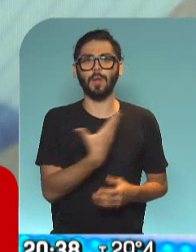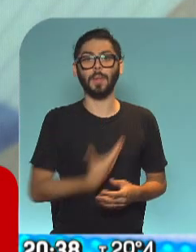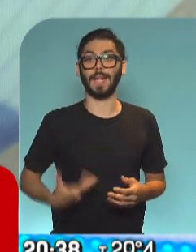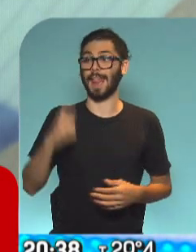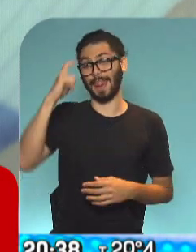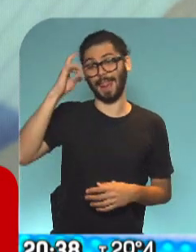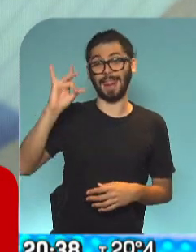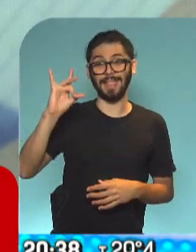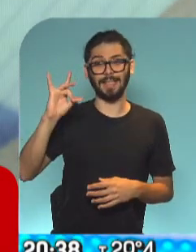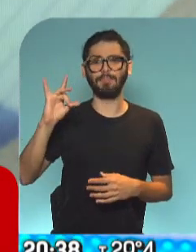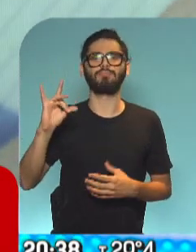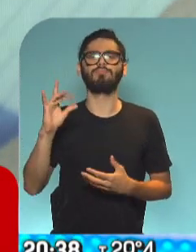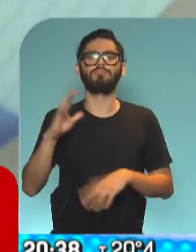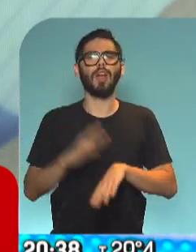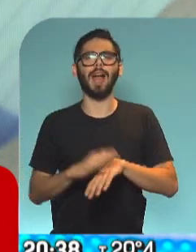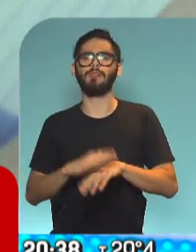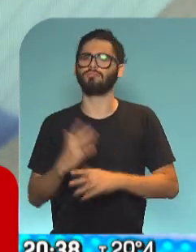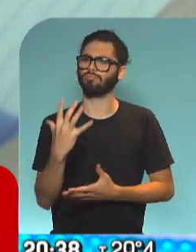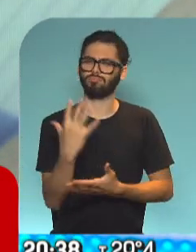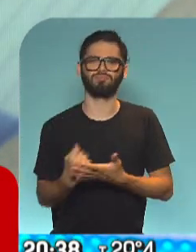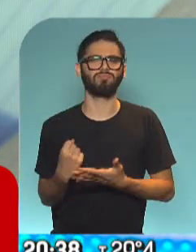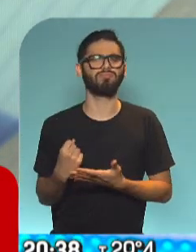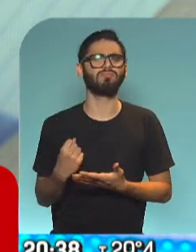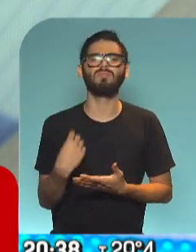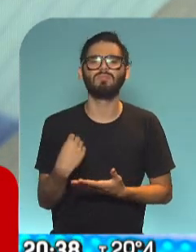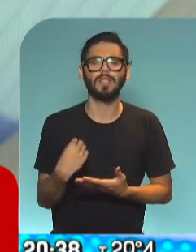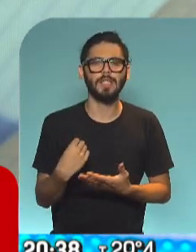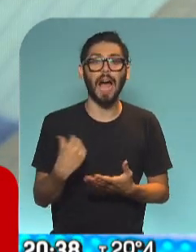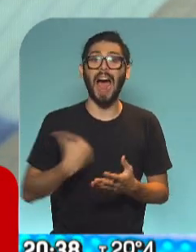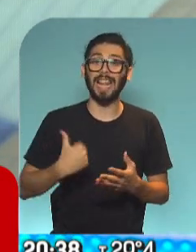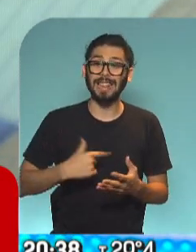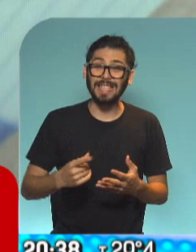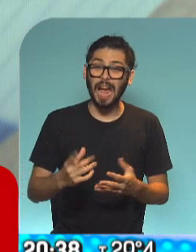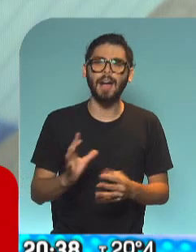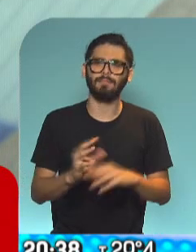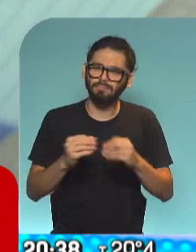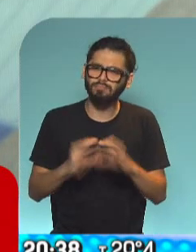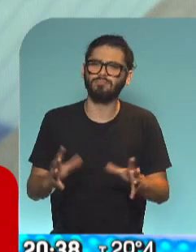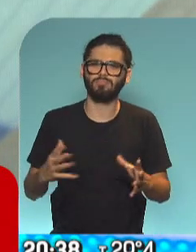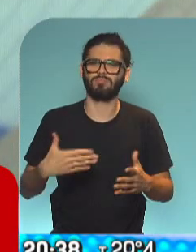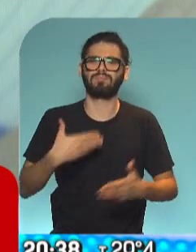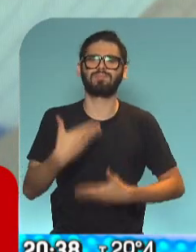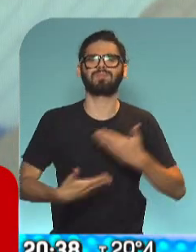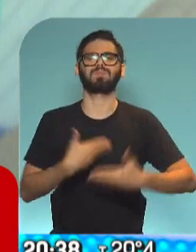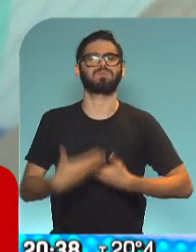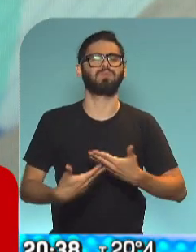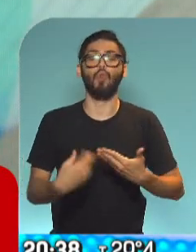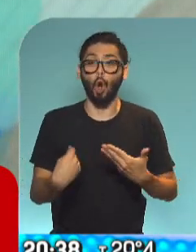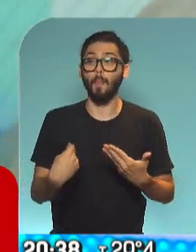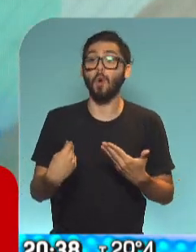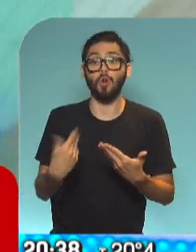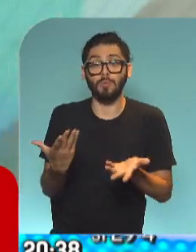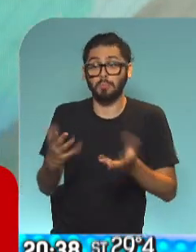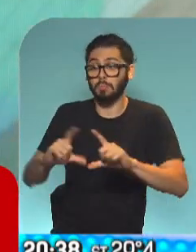10 de diciembre del año pasado justamente fue poner a la Argentina en marcha. Y poner a la Argentina en marcha es generar políticas públicas